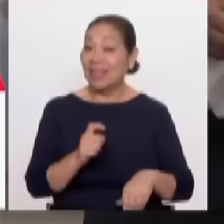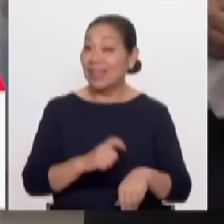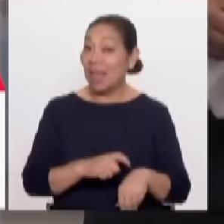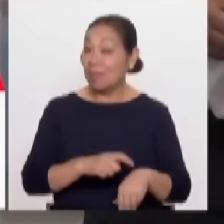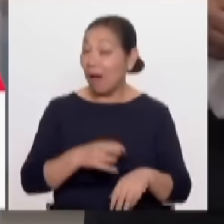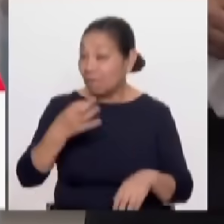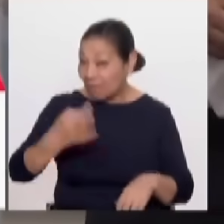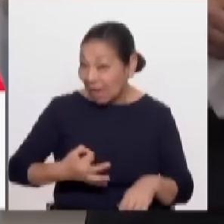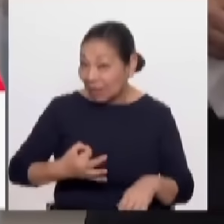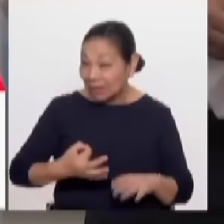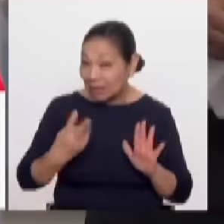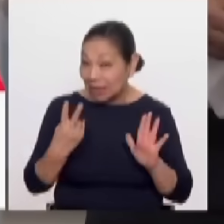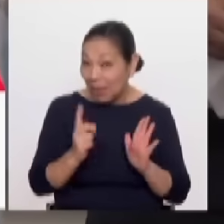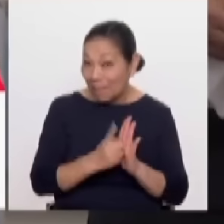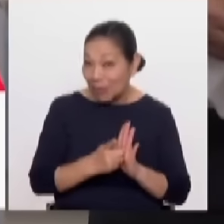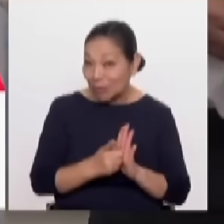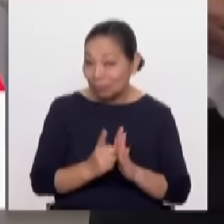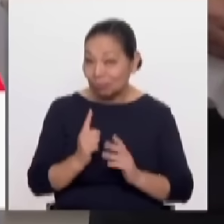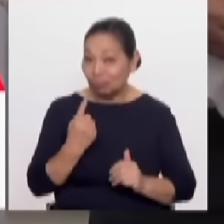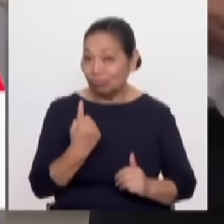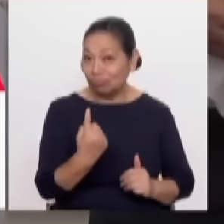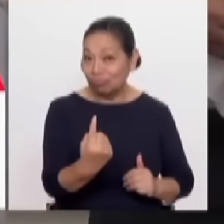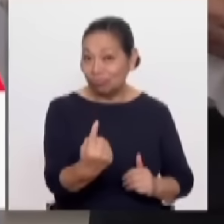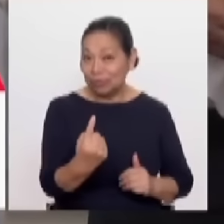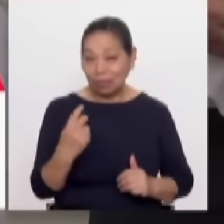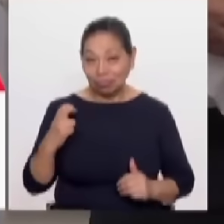tiempo para que lleguemos